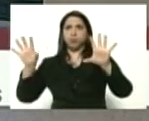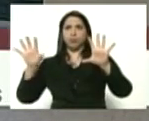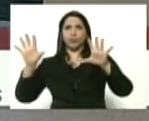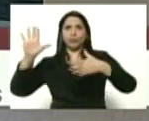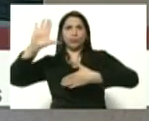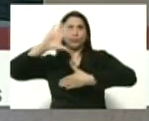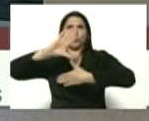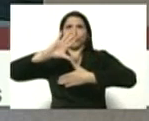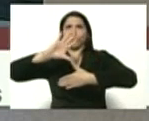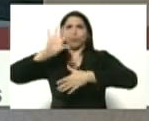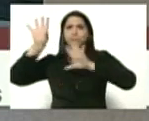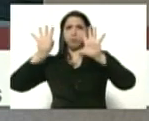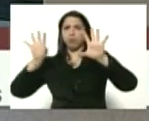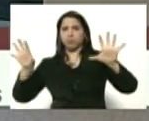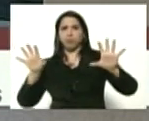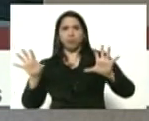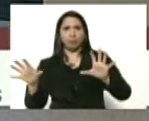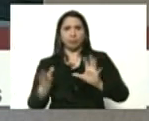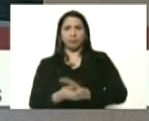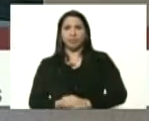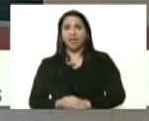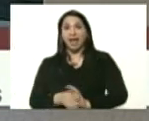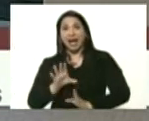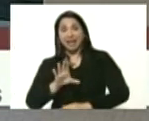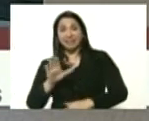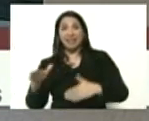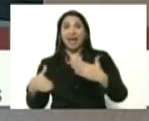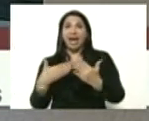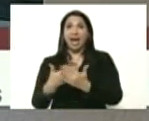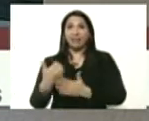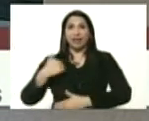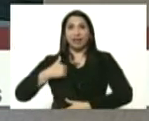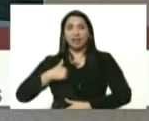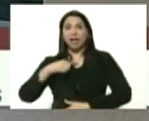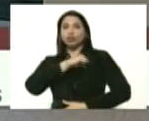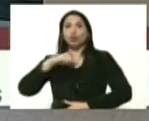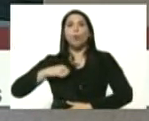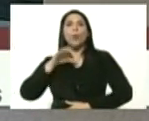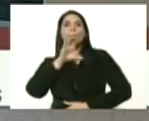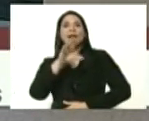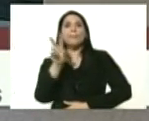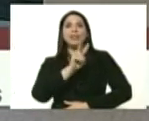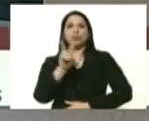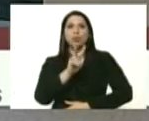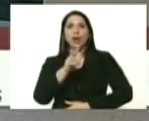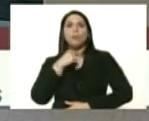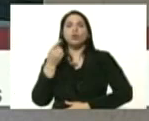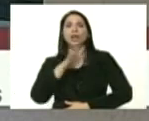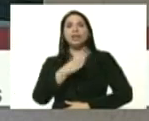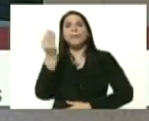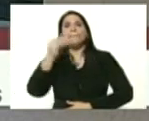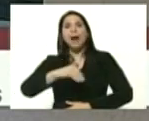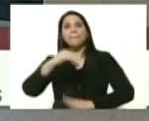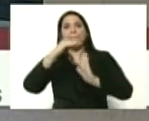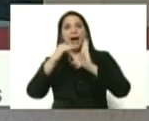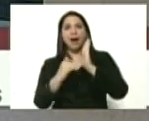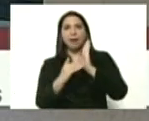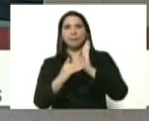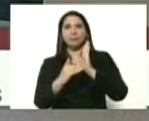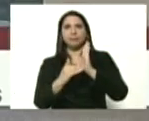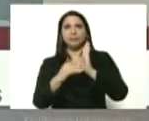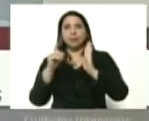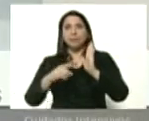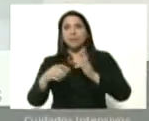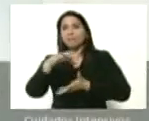desde Argentina hasta Canadá somos el país con la mortalidad más baja.